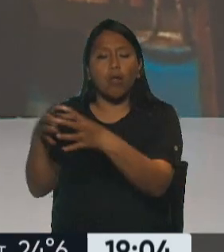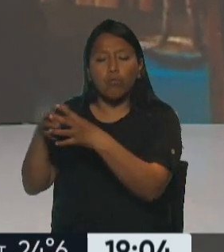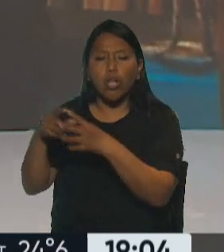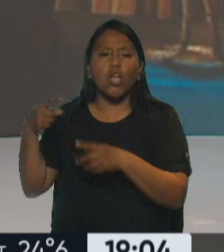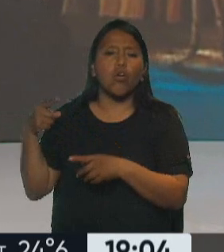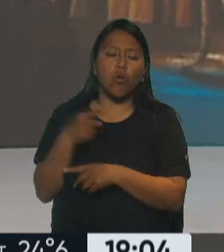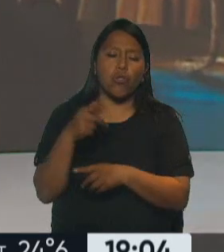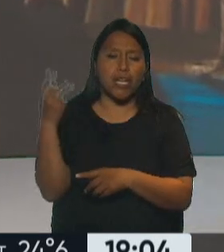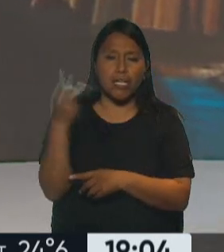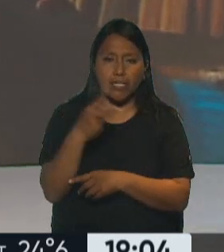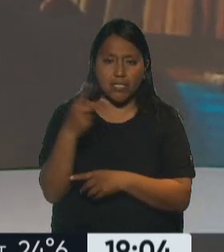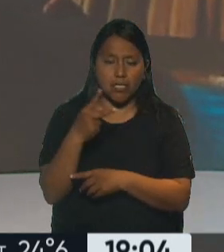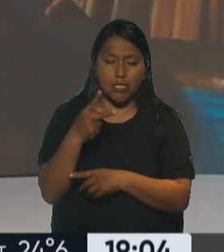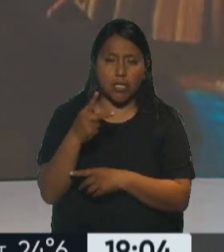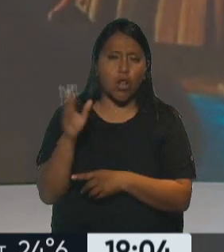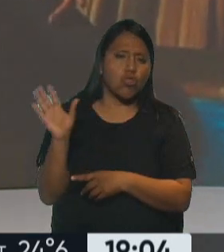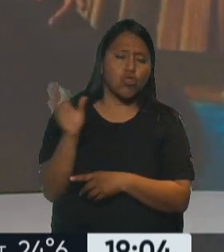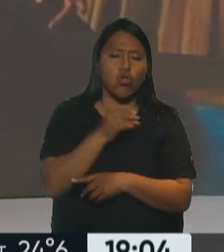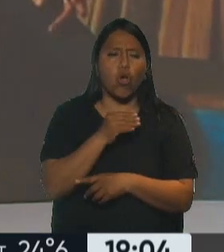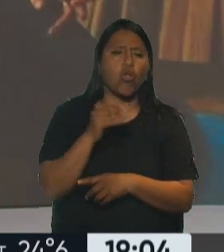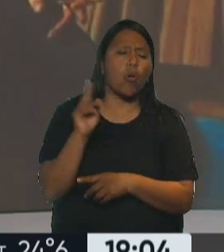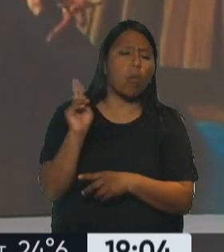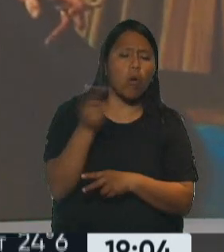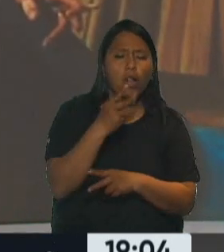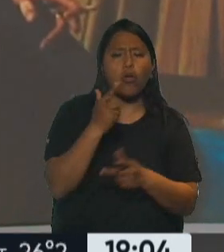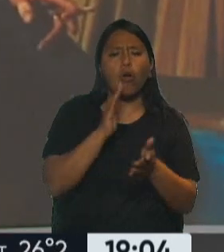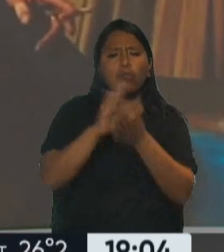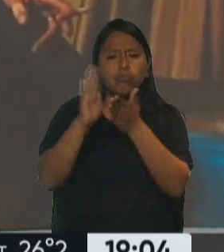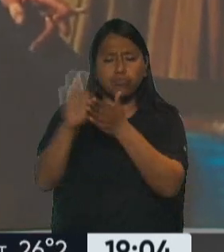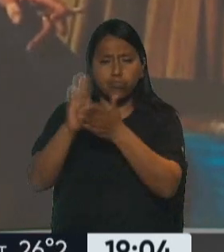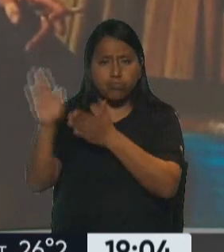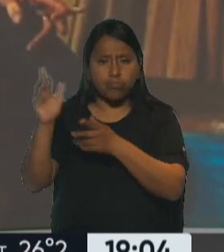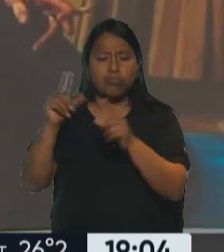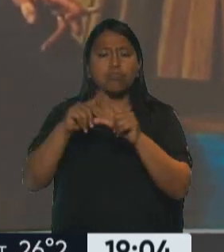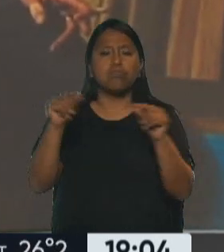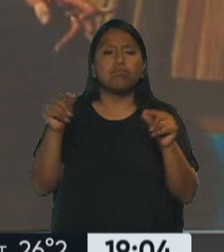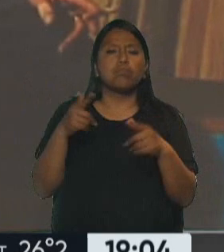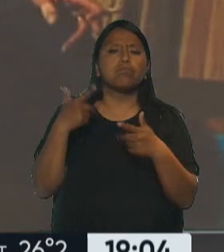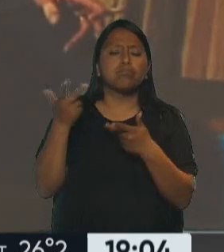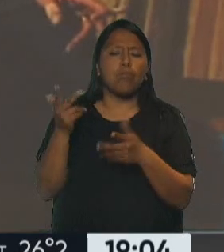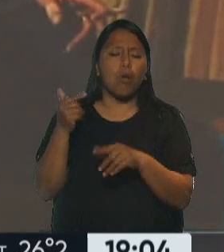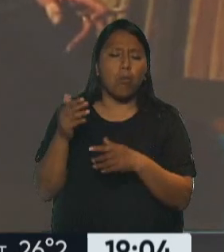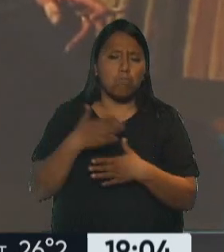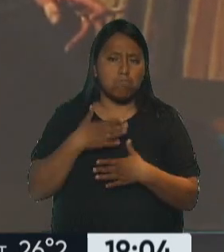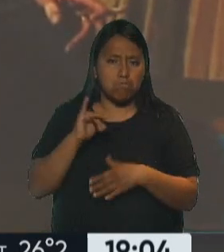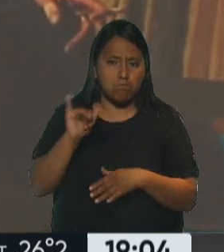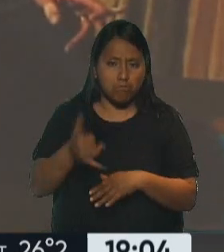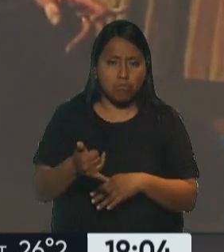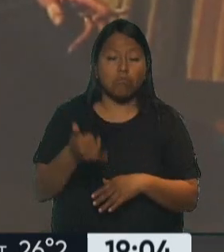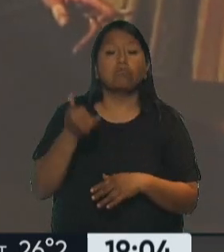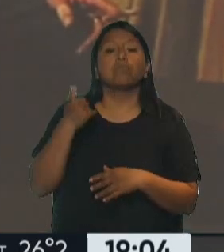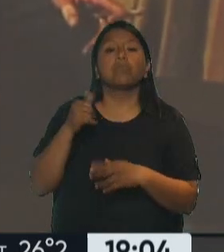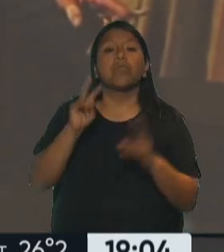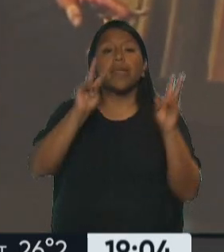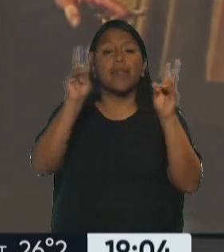del kirchnerismo. El Todos Muertos o Exiliados, que apareció en la Plaza de Mayo, lo reivindica como propio, y además también el